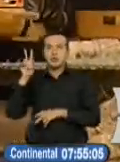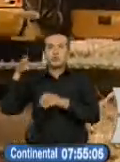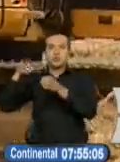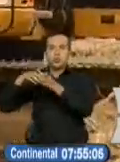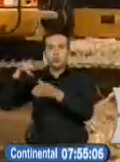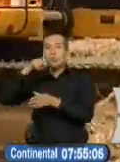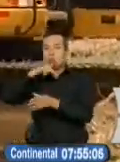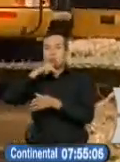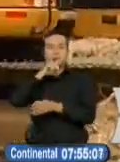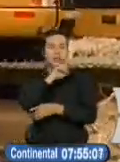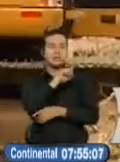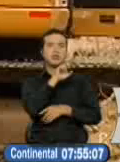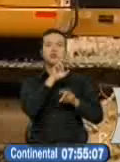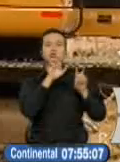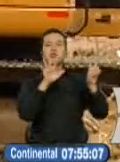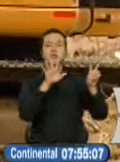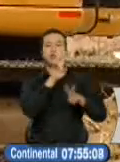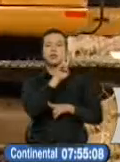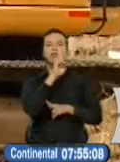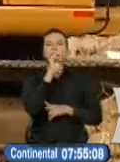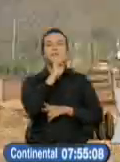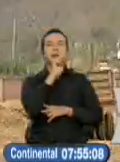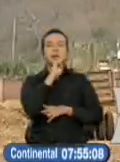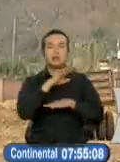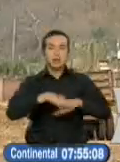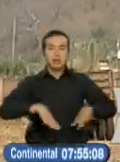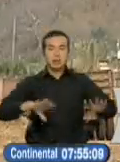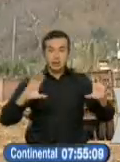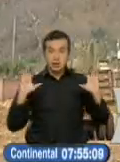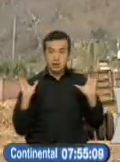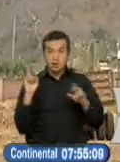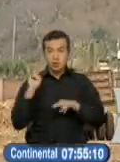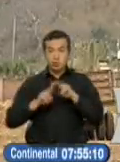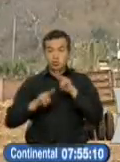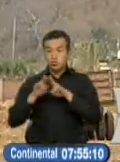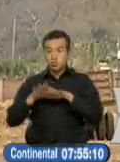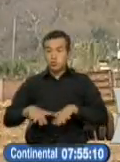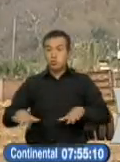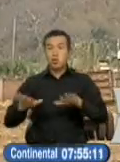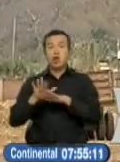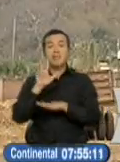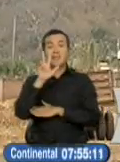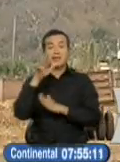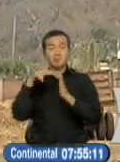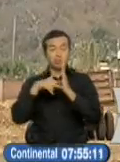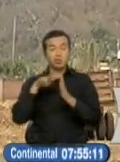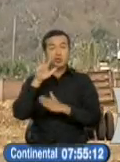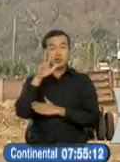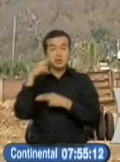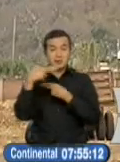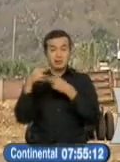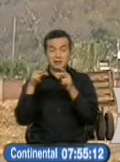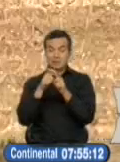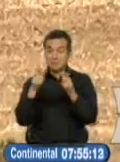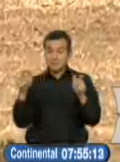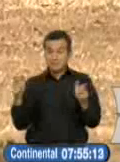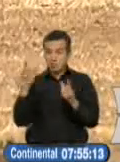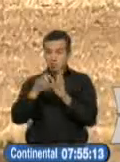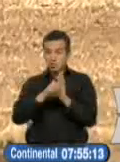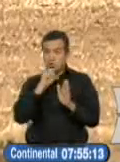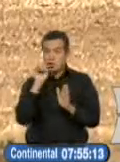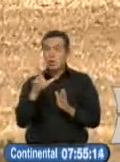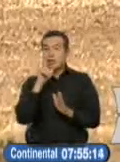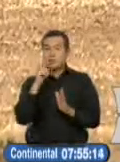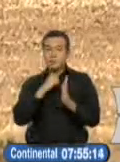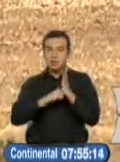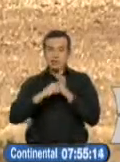Viejo y 172 en Manta. En la capital manabita, la construcción se ejecuta sobre 3.5 hectáreas de terrenos que fueron donados por